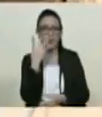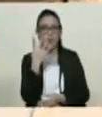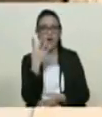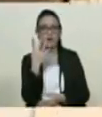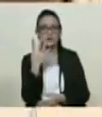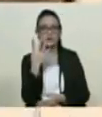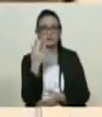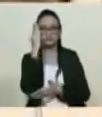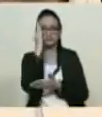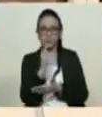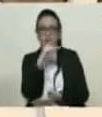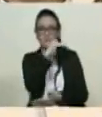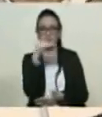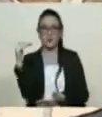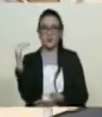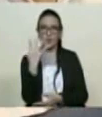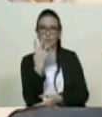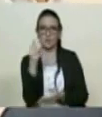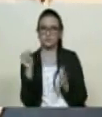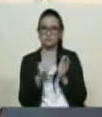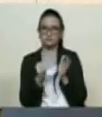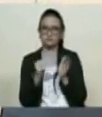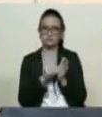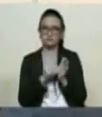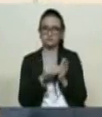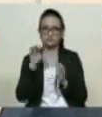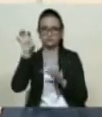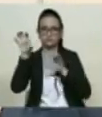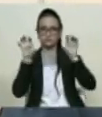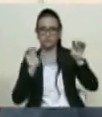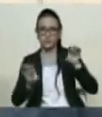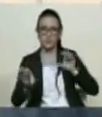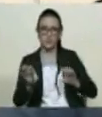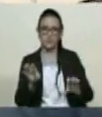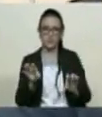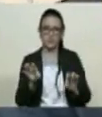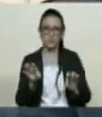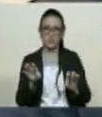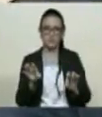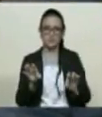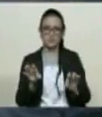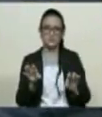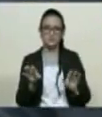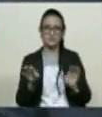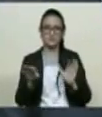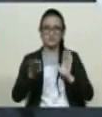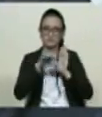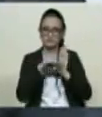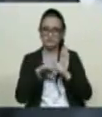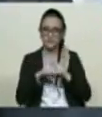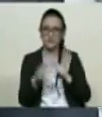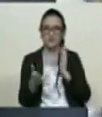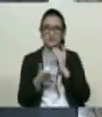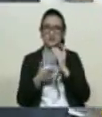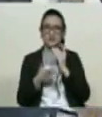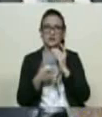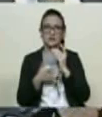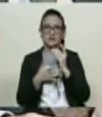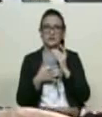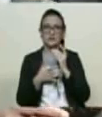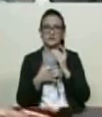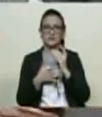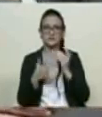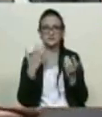fases. Las garantías técnicas, que son... ¿No tenemos señal para ver las